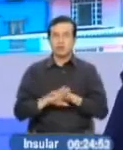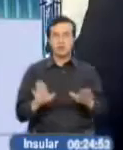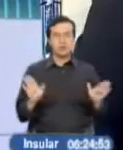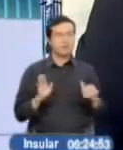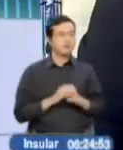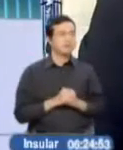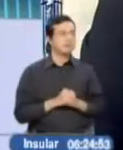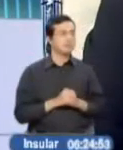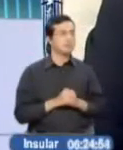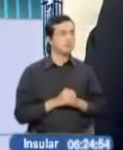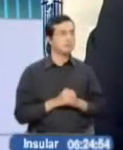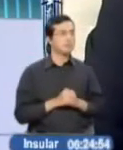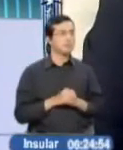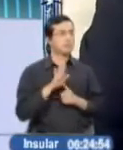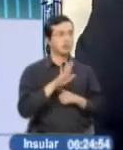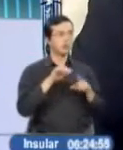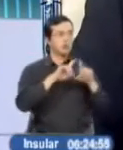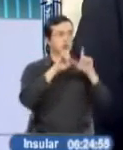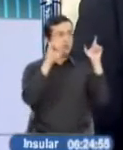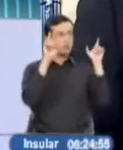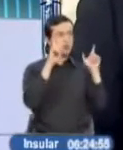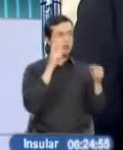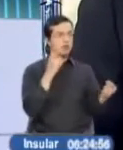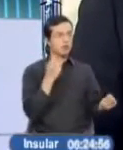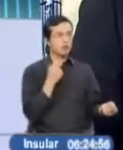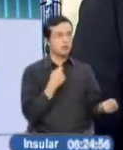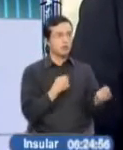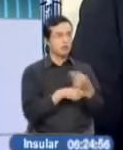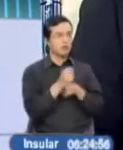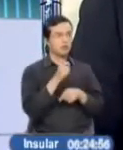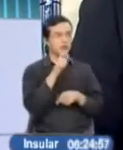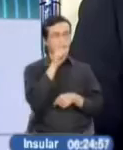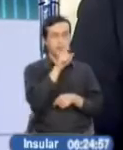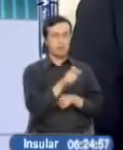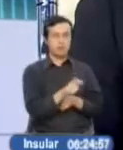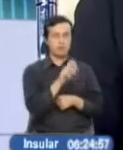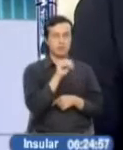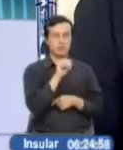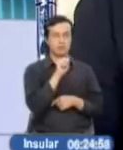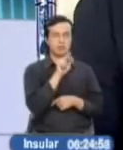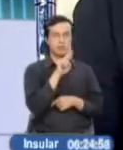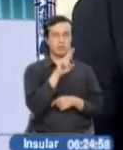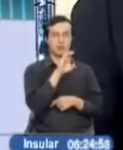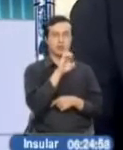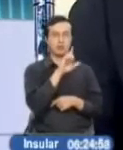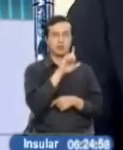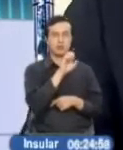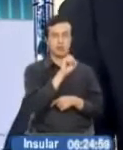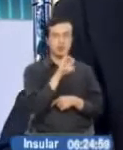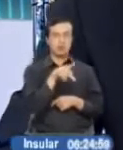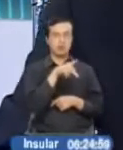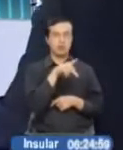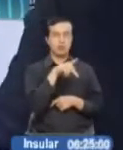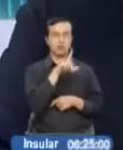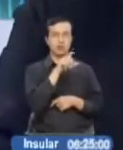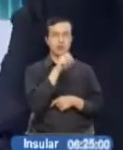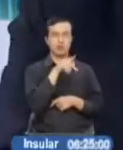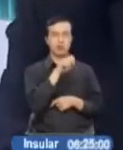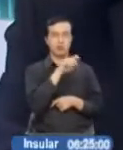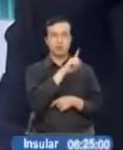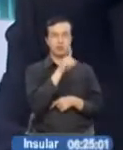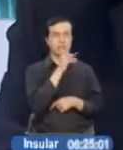usted se dice. Su empresa le vende al señor Marcelo Patricio Reyes López cuando él ya no